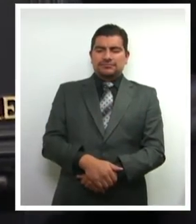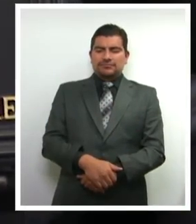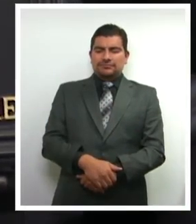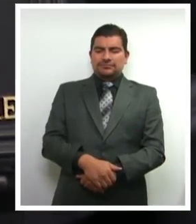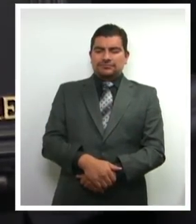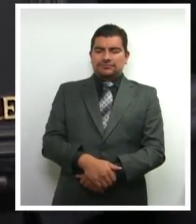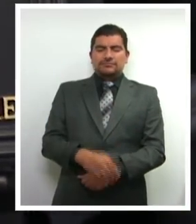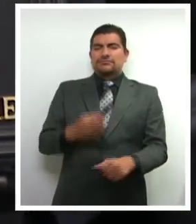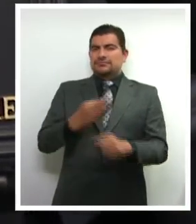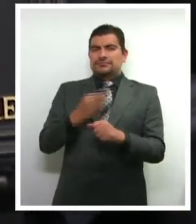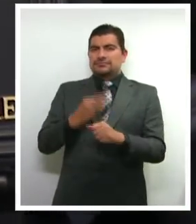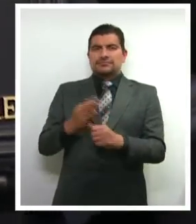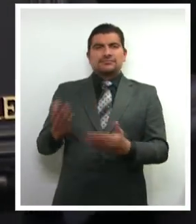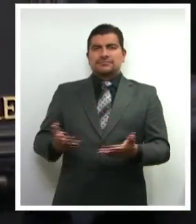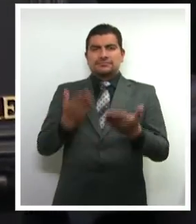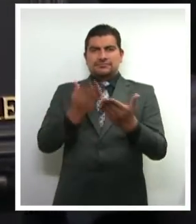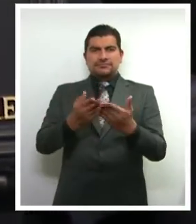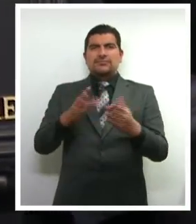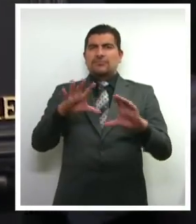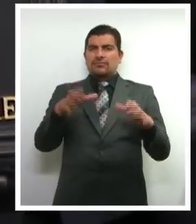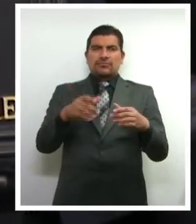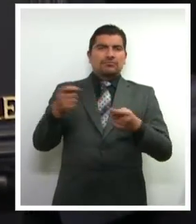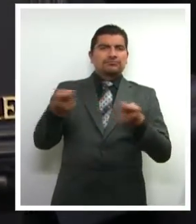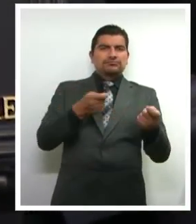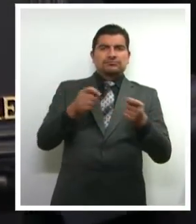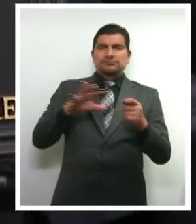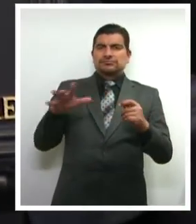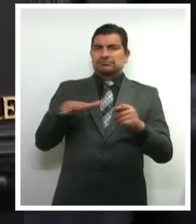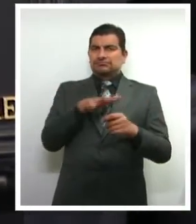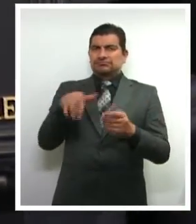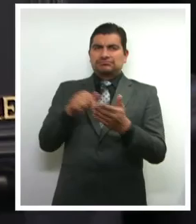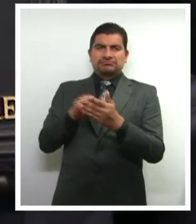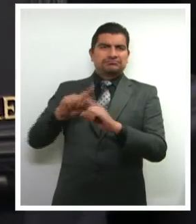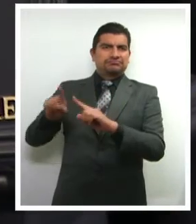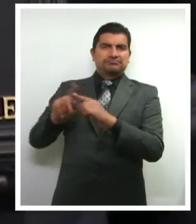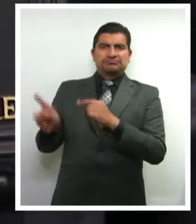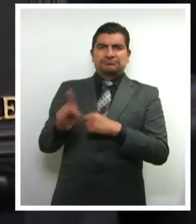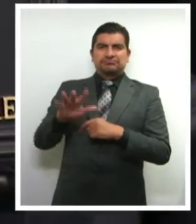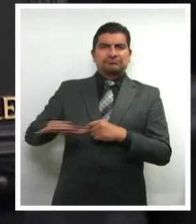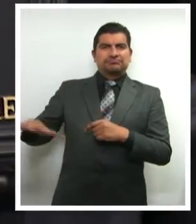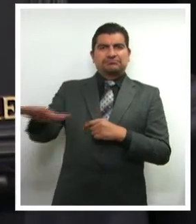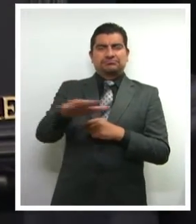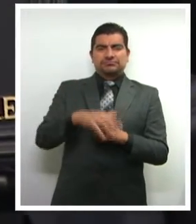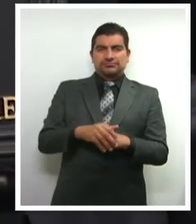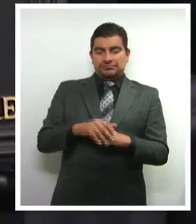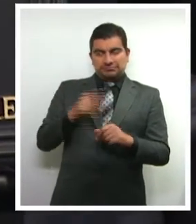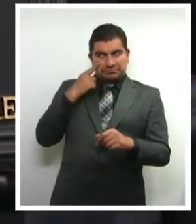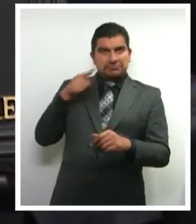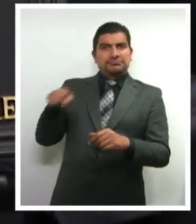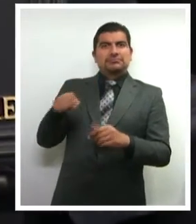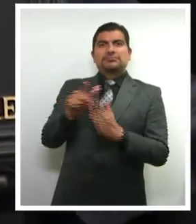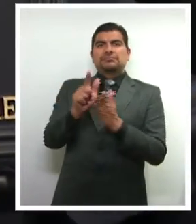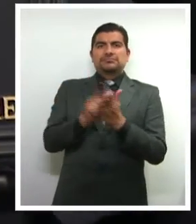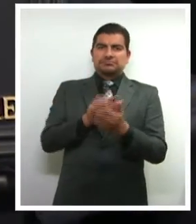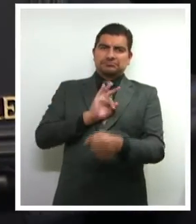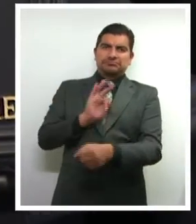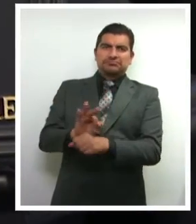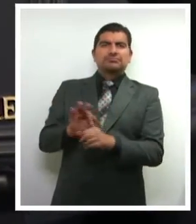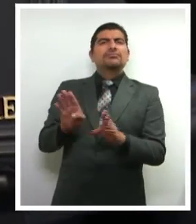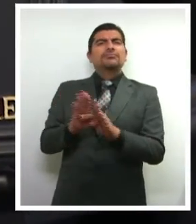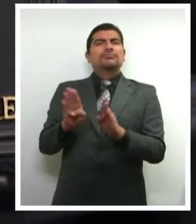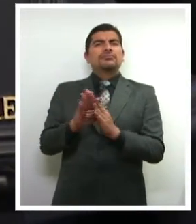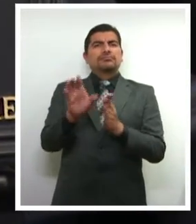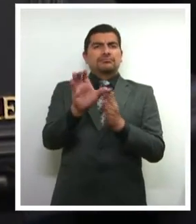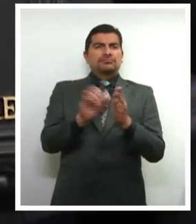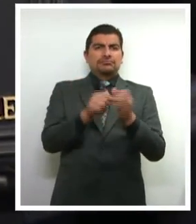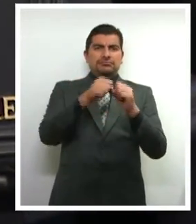están vigentes como coordinadores territoriales en la mayoría de los pueblos. El sustento jurídico se encuentra en el sistema